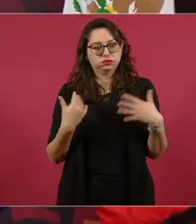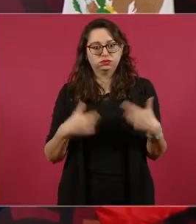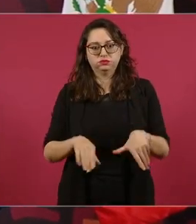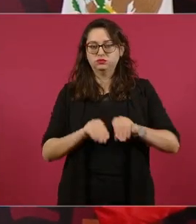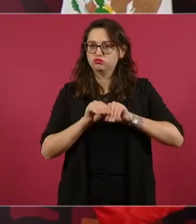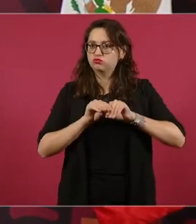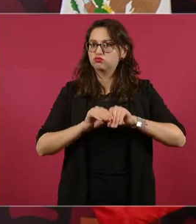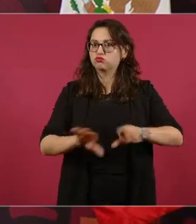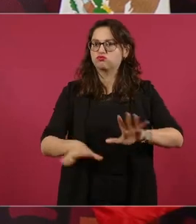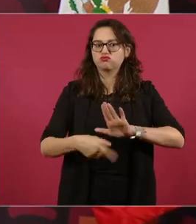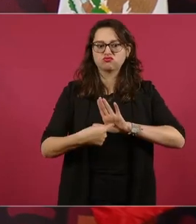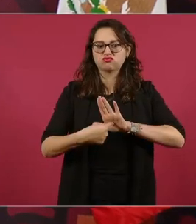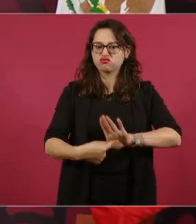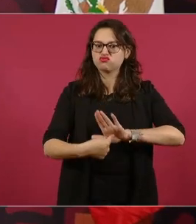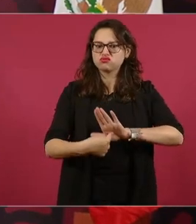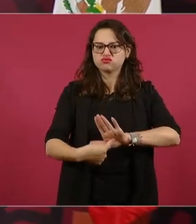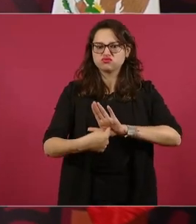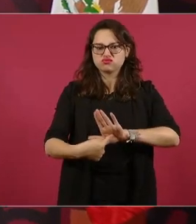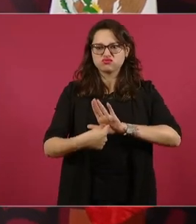intelectuales,